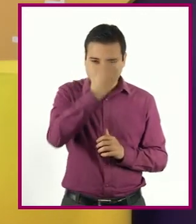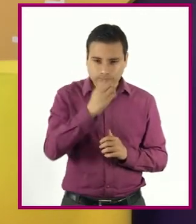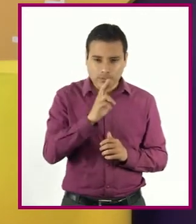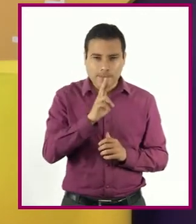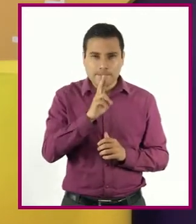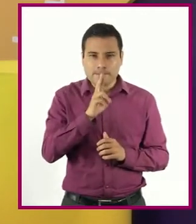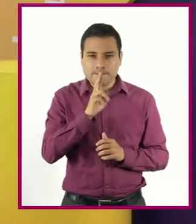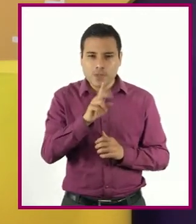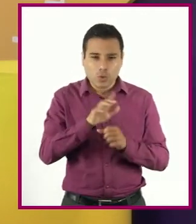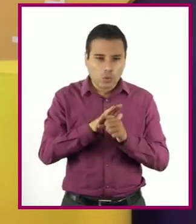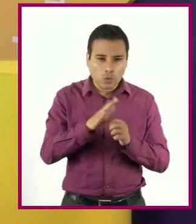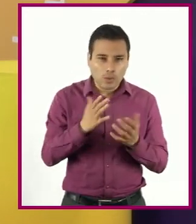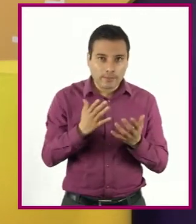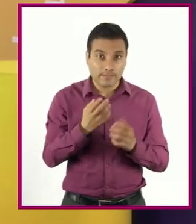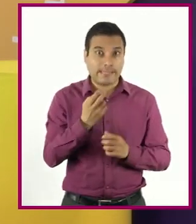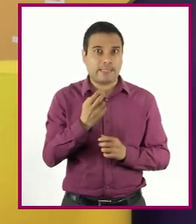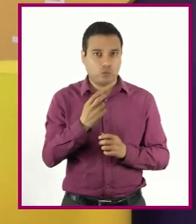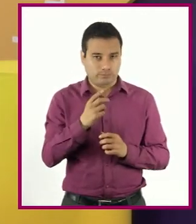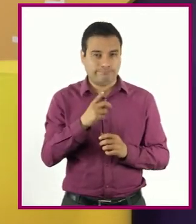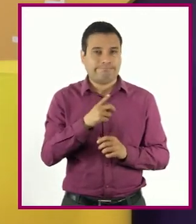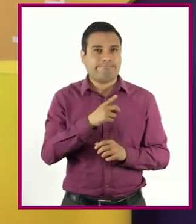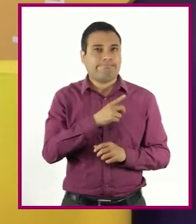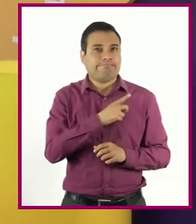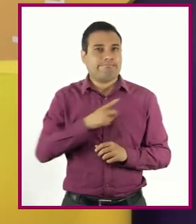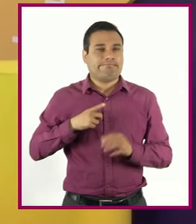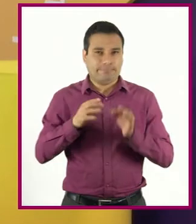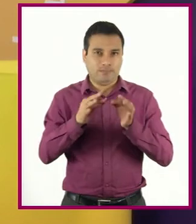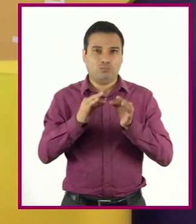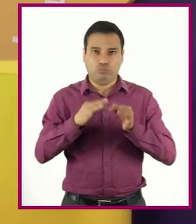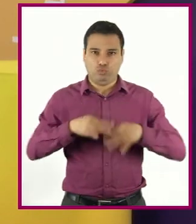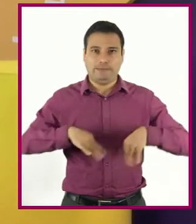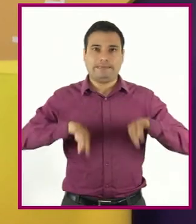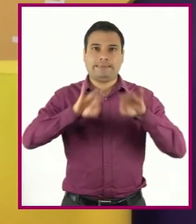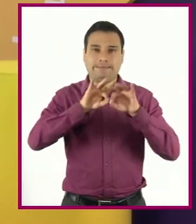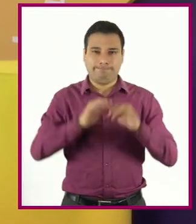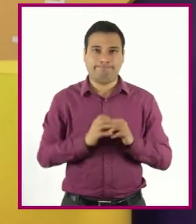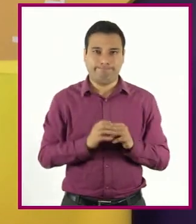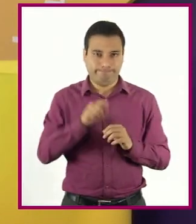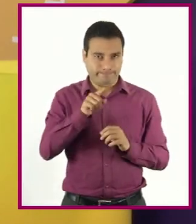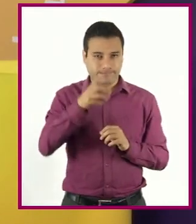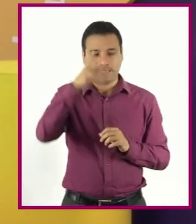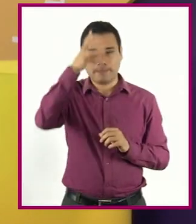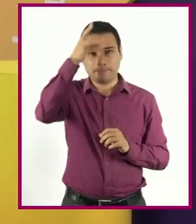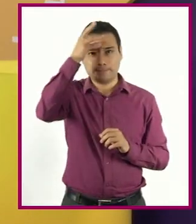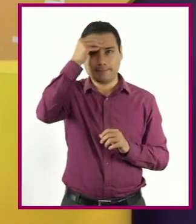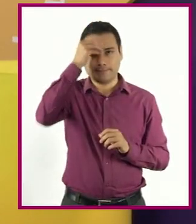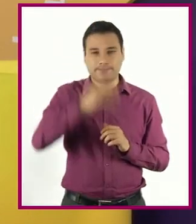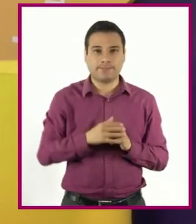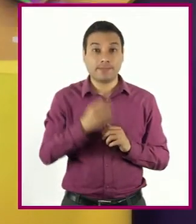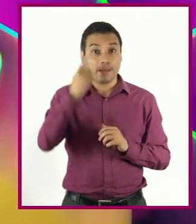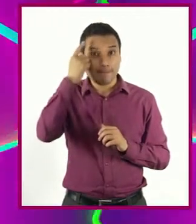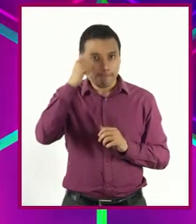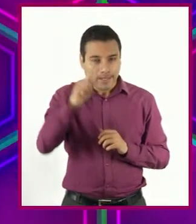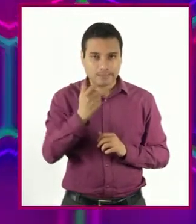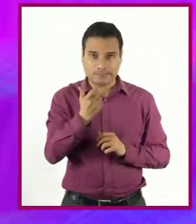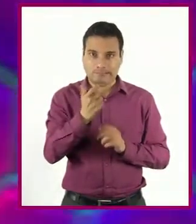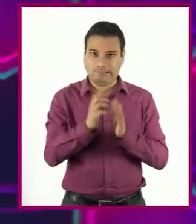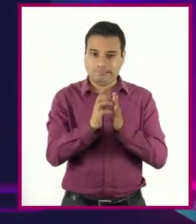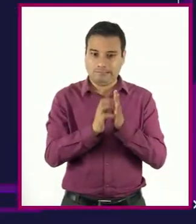conveniente es una de las habilidades a desarrollar durante la formación académica en beneficio de su